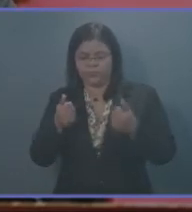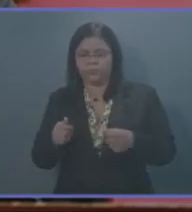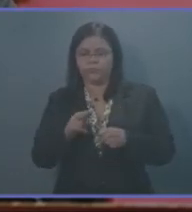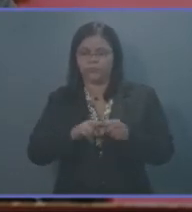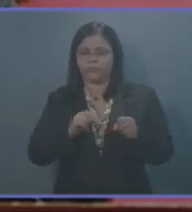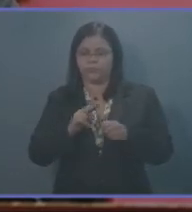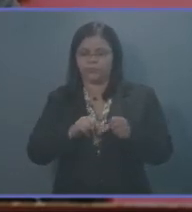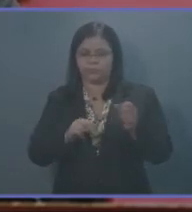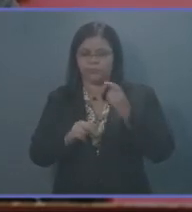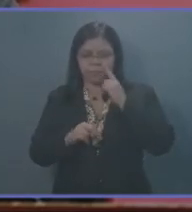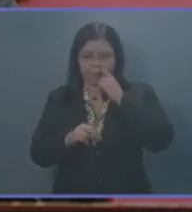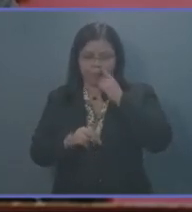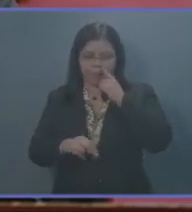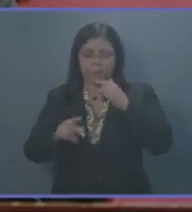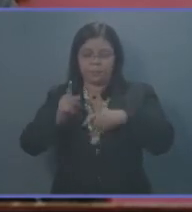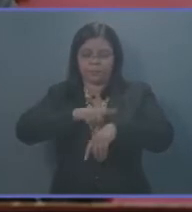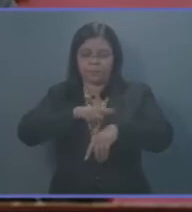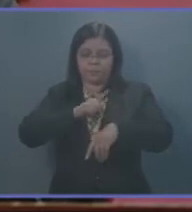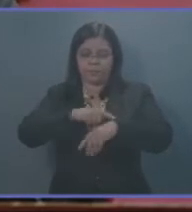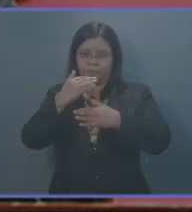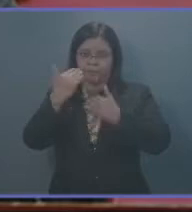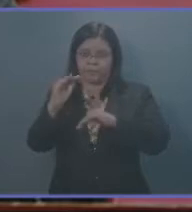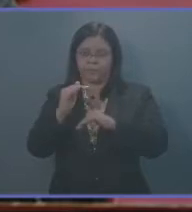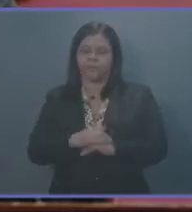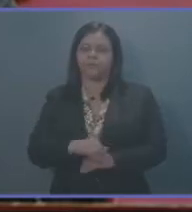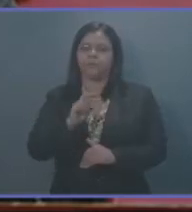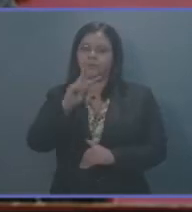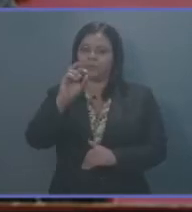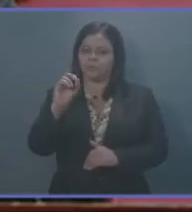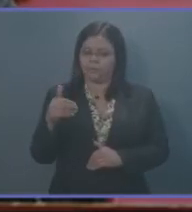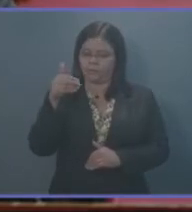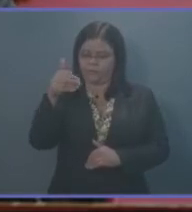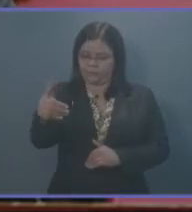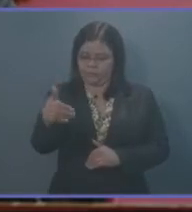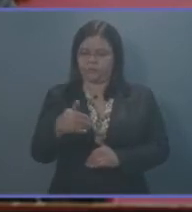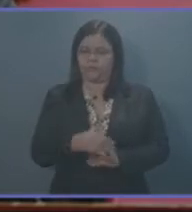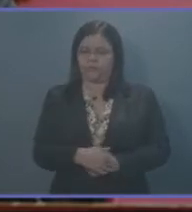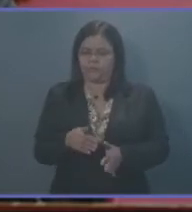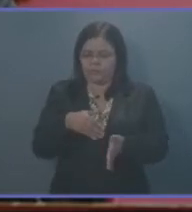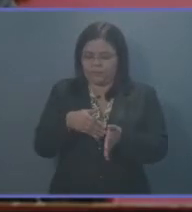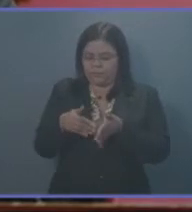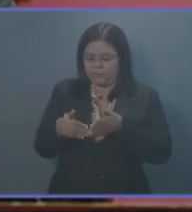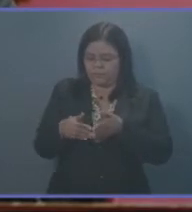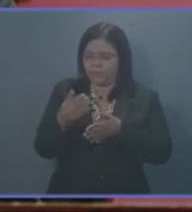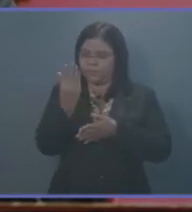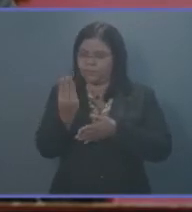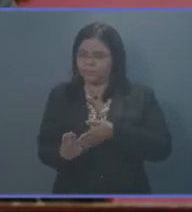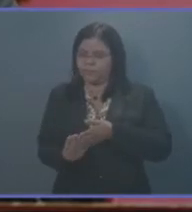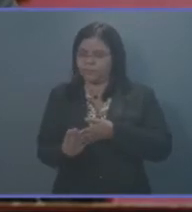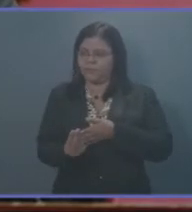Unidos de América, plazo del préstamo hasta 20 años contados a partir de la fecha